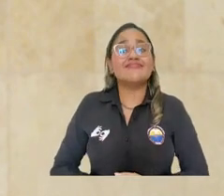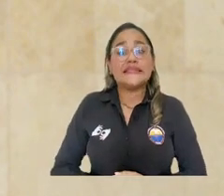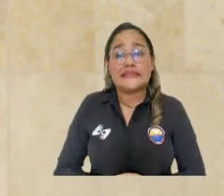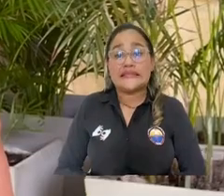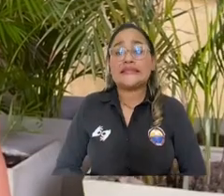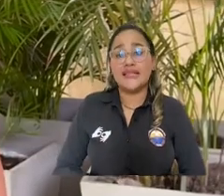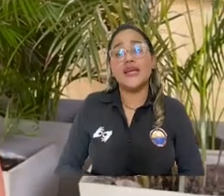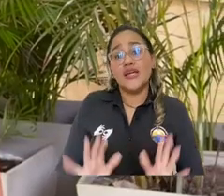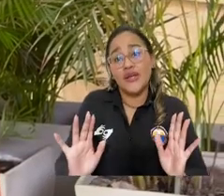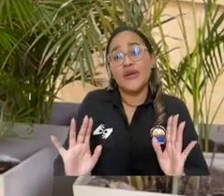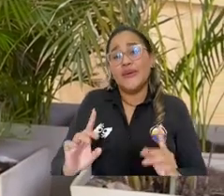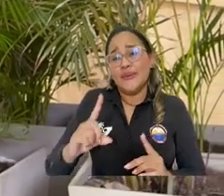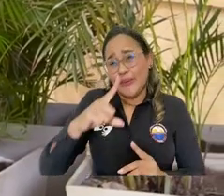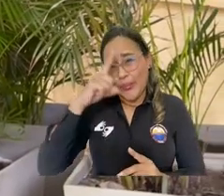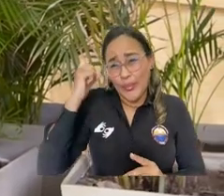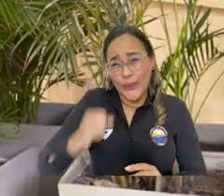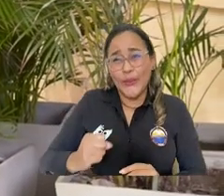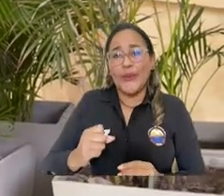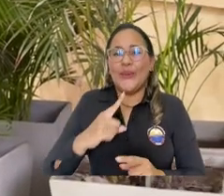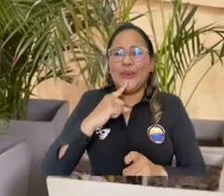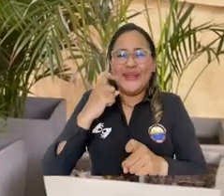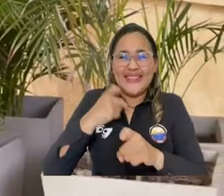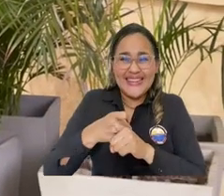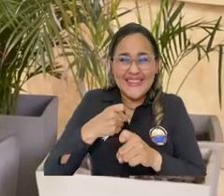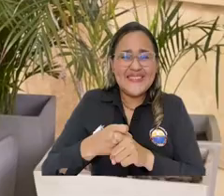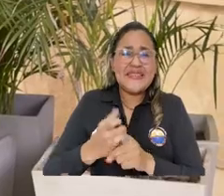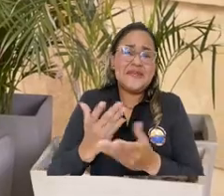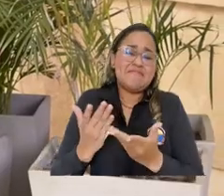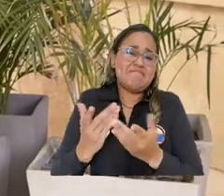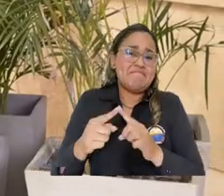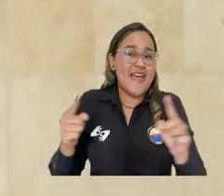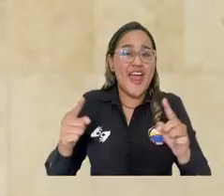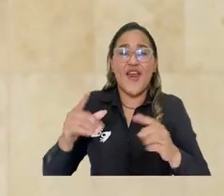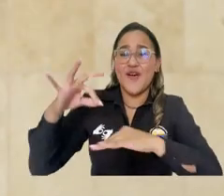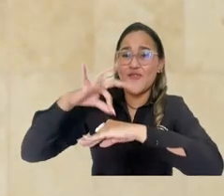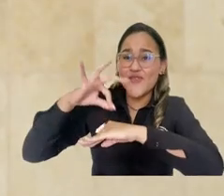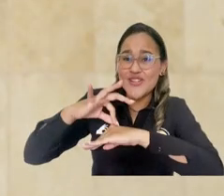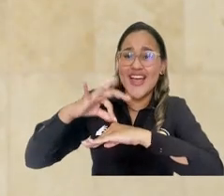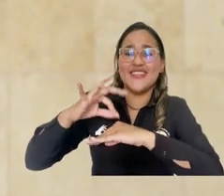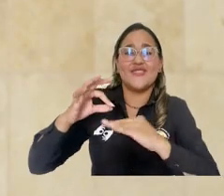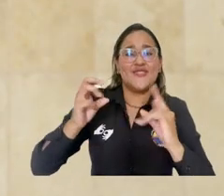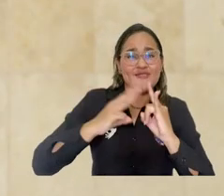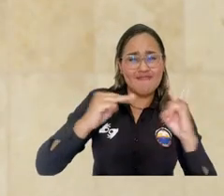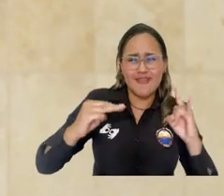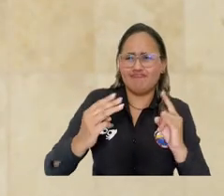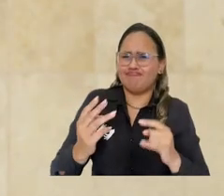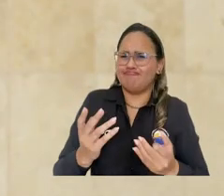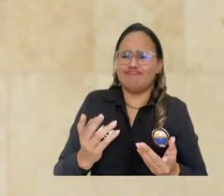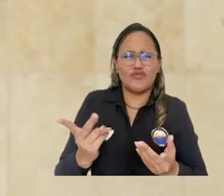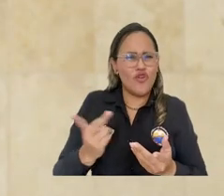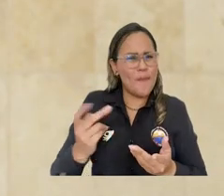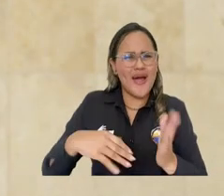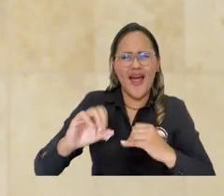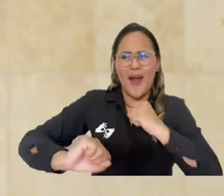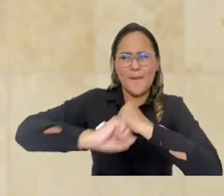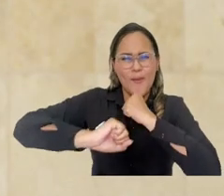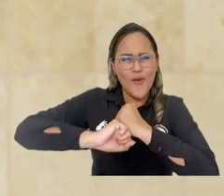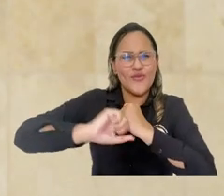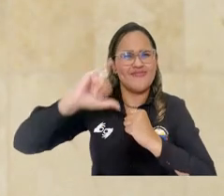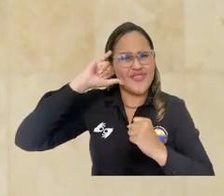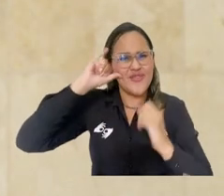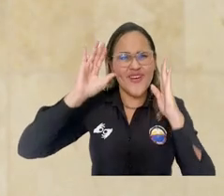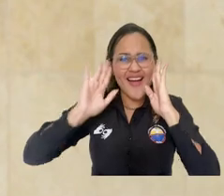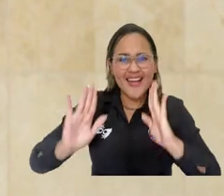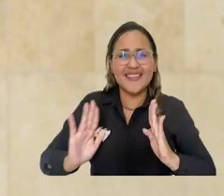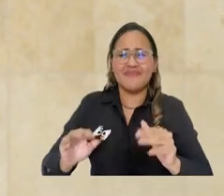momento muy duro muy difícil eh la fundación junto con la universidad Magdalena me brindaban